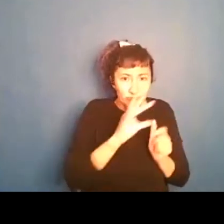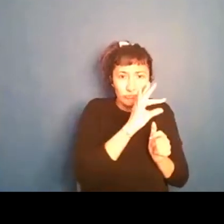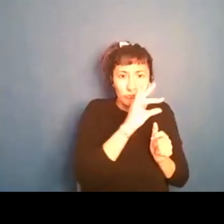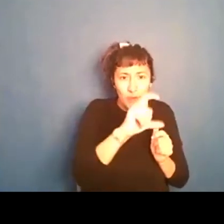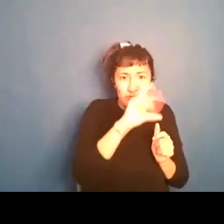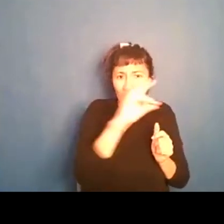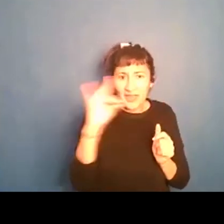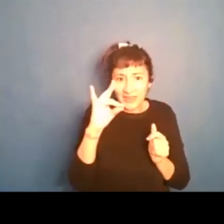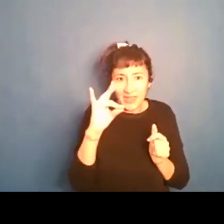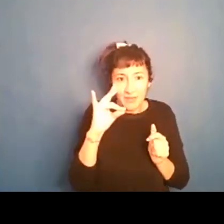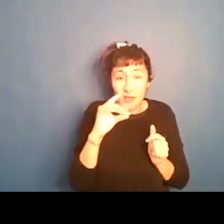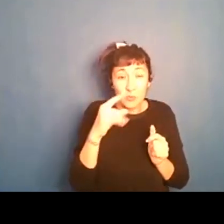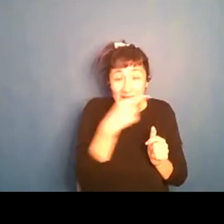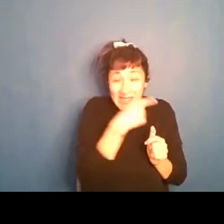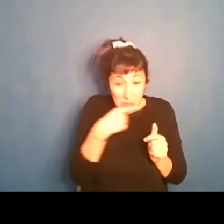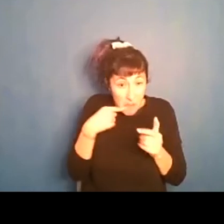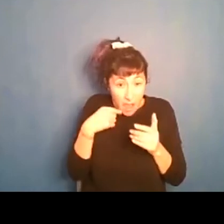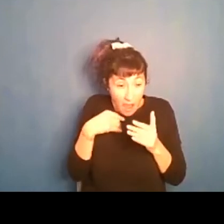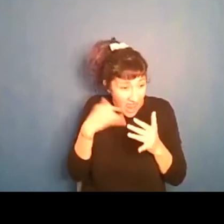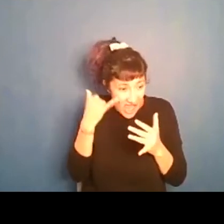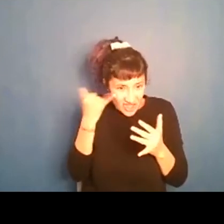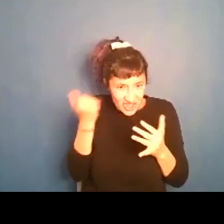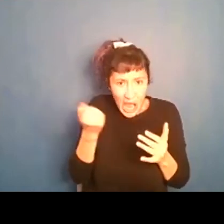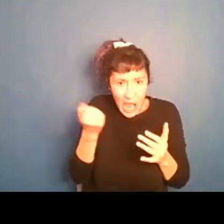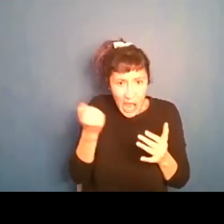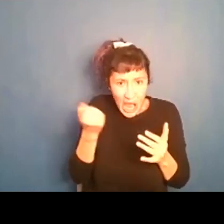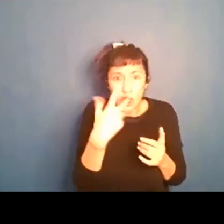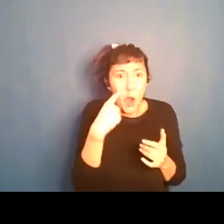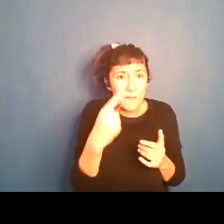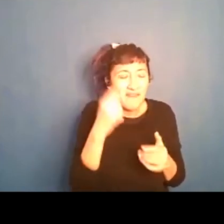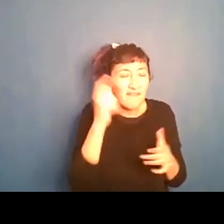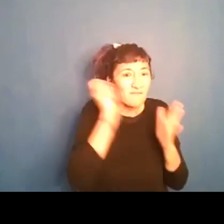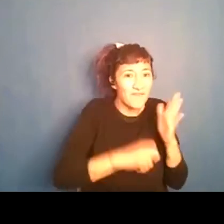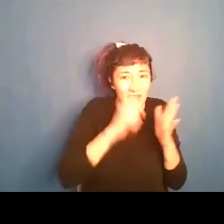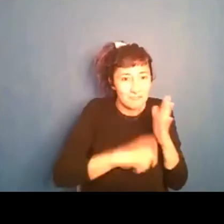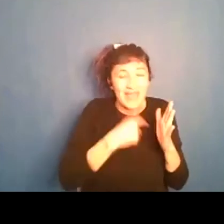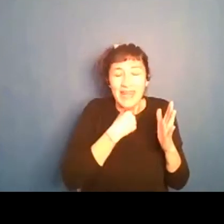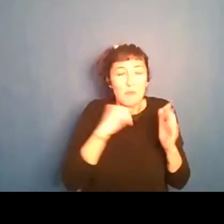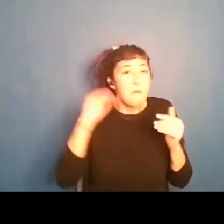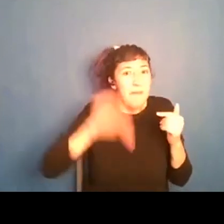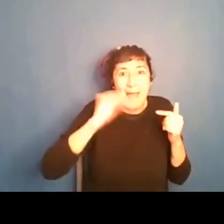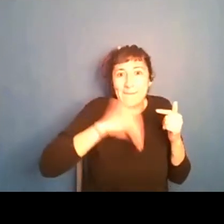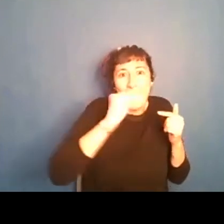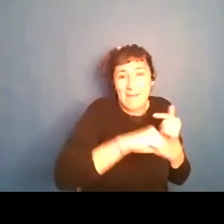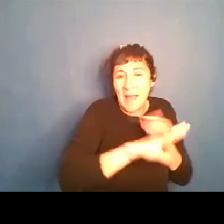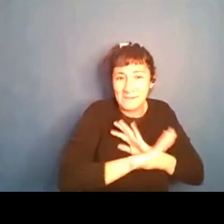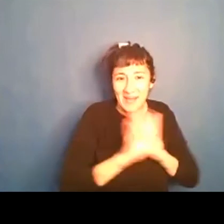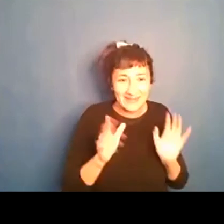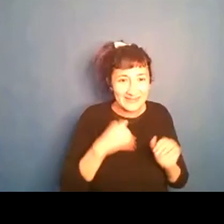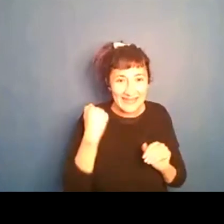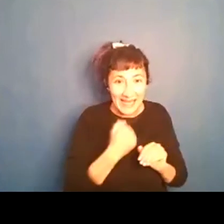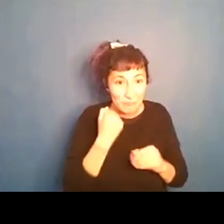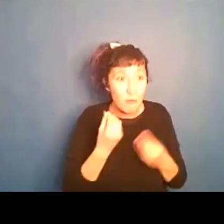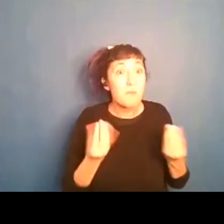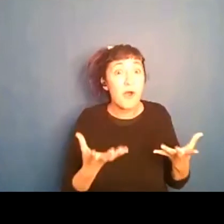en menos de una semana 25.000 firmas y queremos llegar a más. Cuanto más es mejor porque